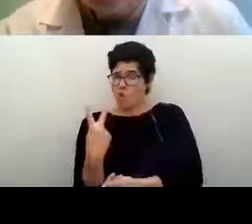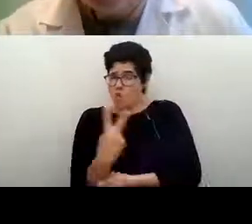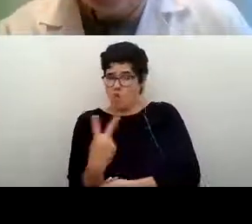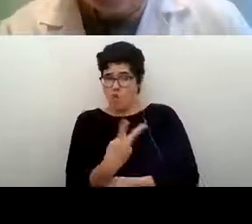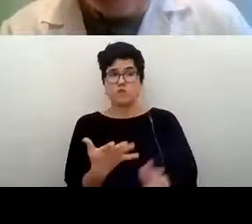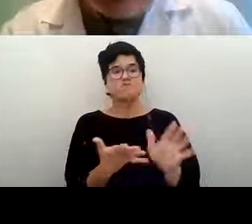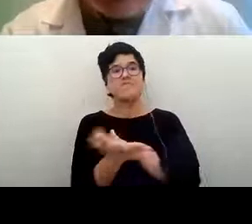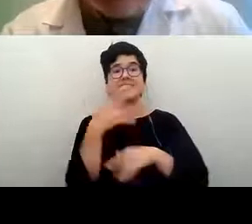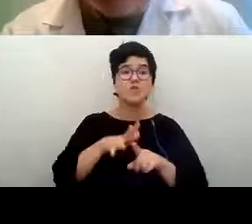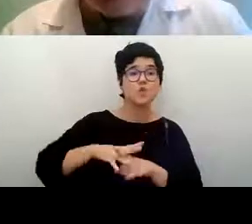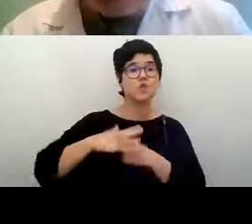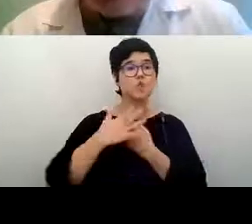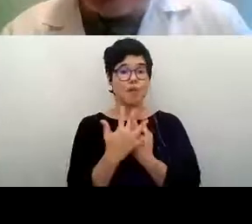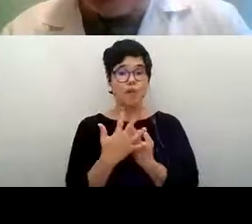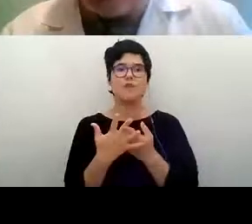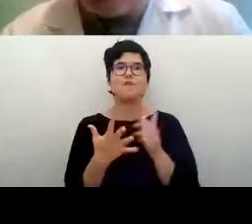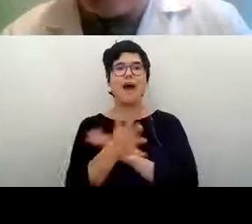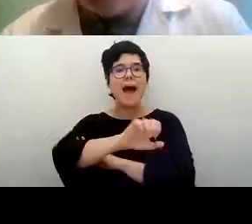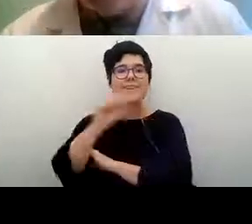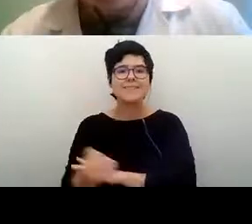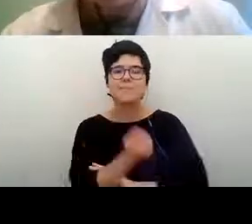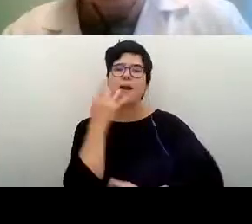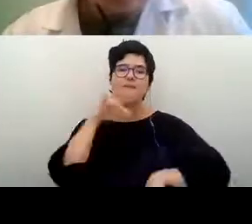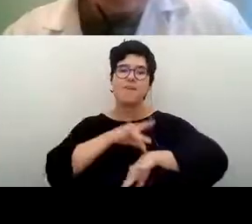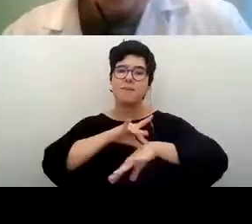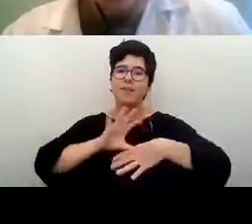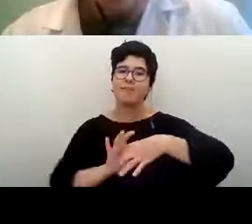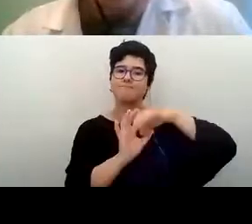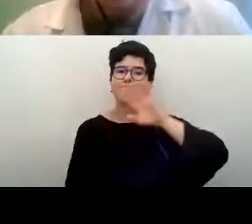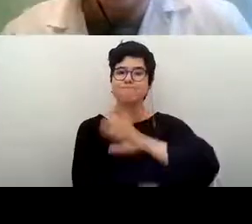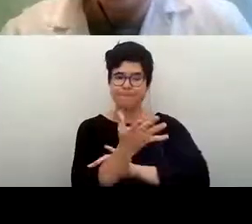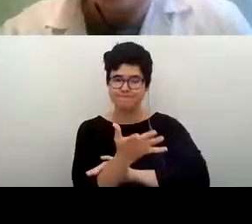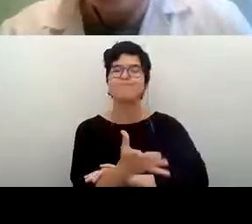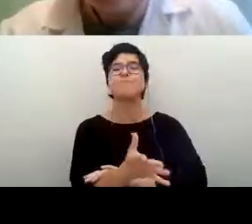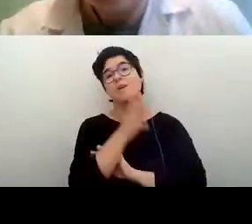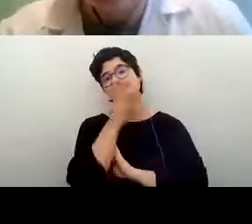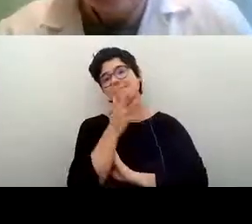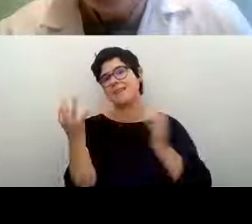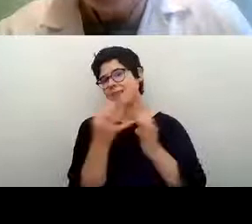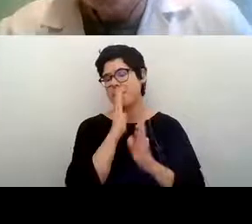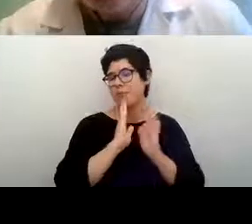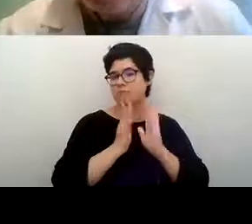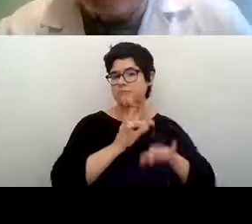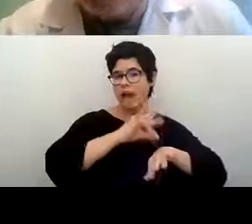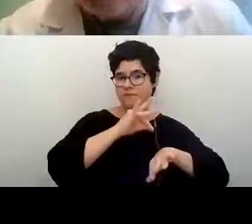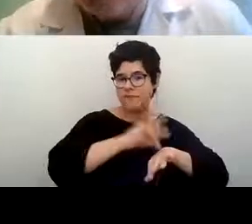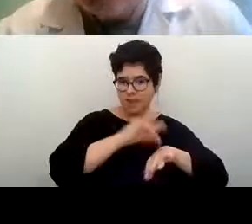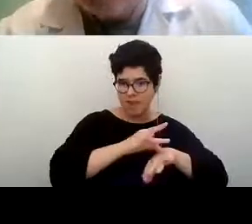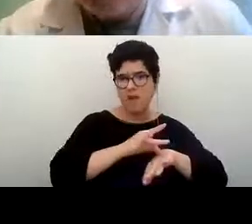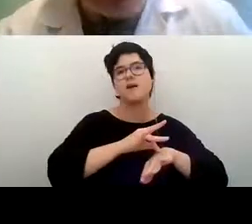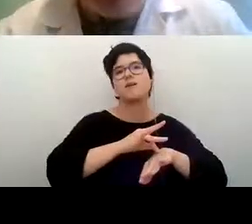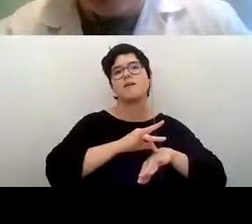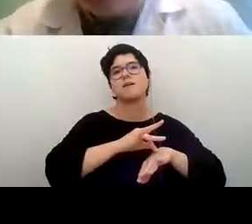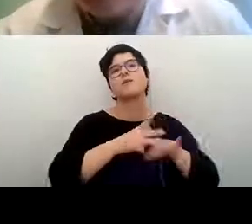en la situación en la que esa astenia es patológica, hay una enfermedad detrás, pues evidentemente el tratamiento de esa enfermedad comportará también